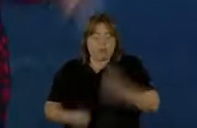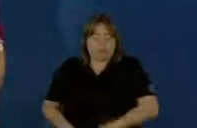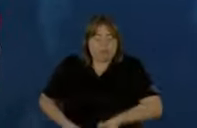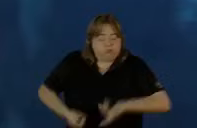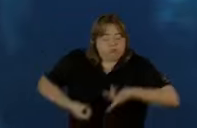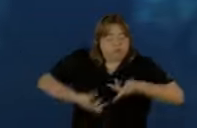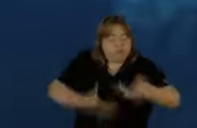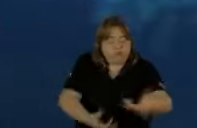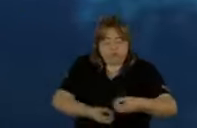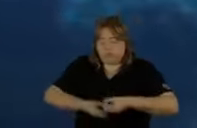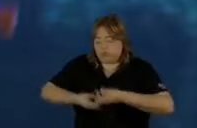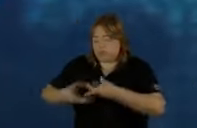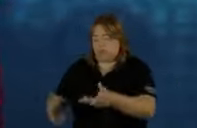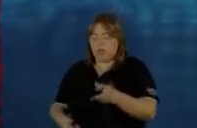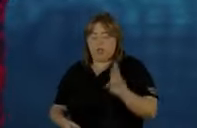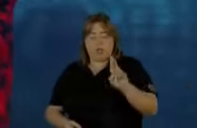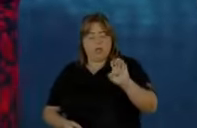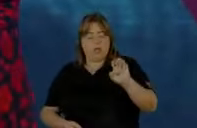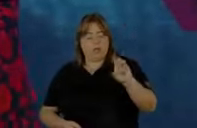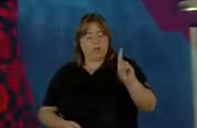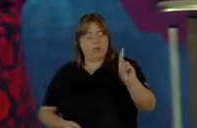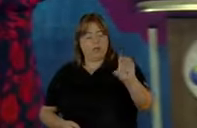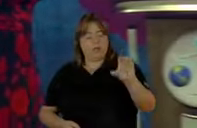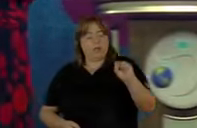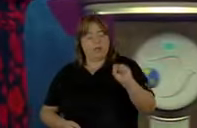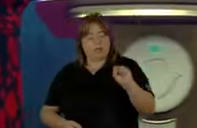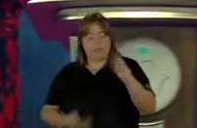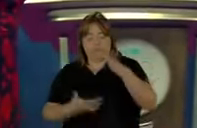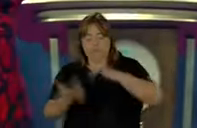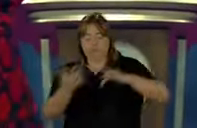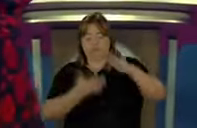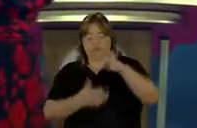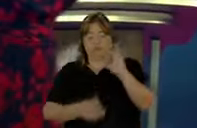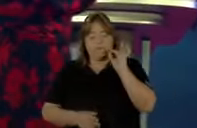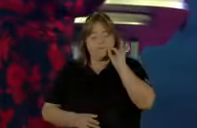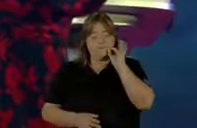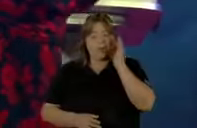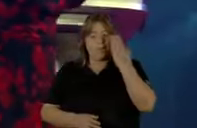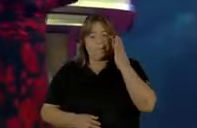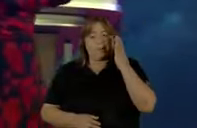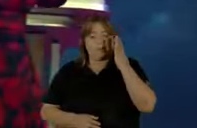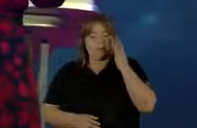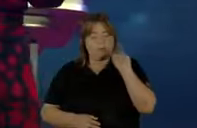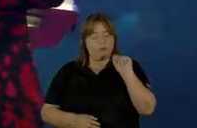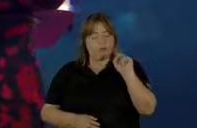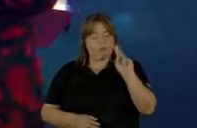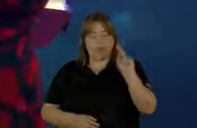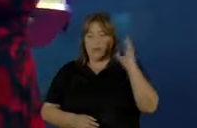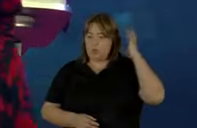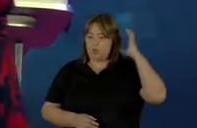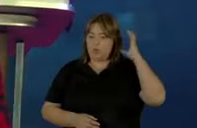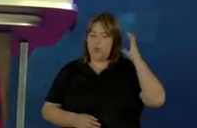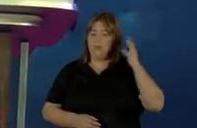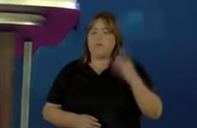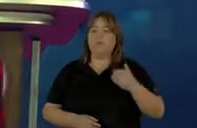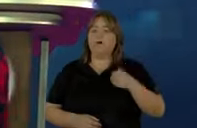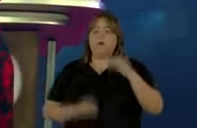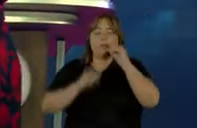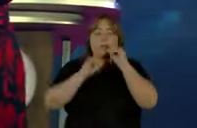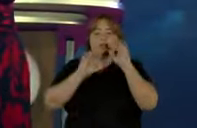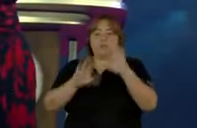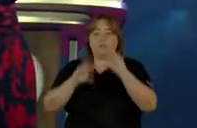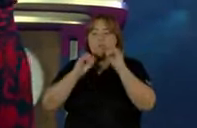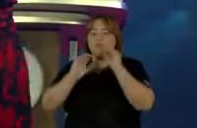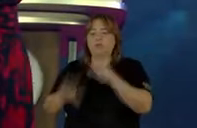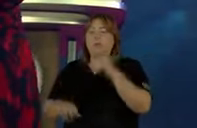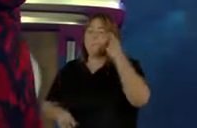usamos la televisión y la radio? Hermano, porque tengo que bendecir a esa familia extendida y todos los que tenemos este medio. Usted utilícelo